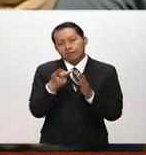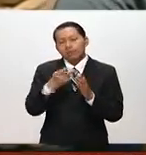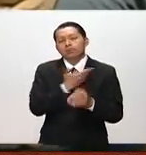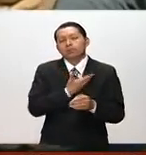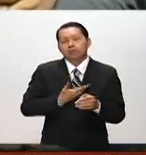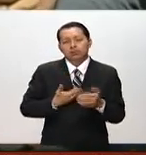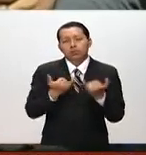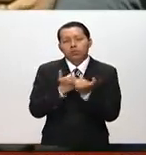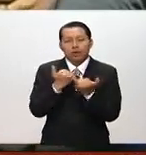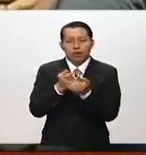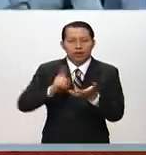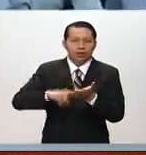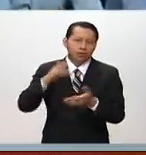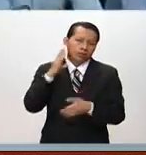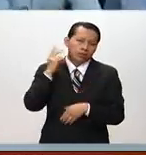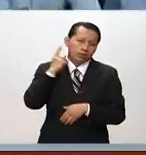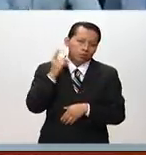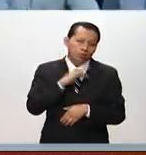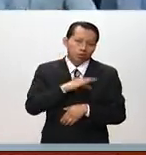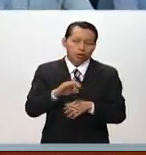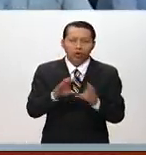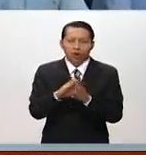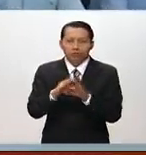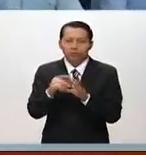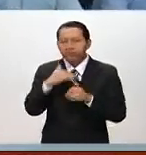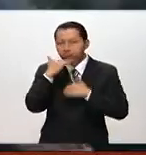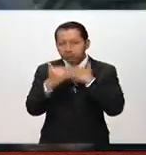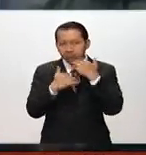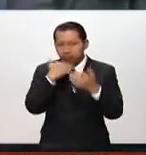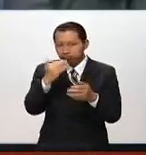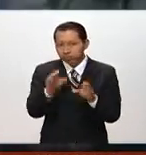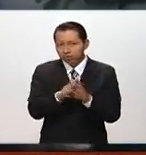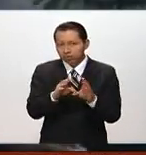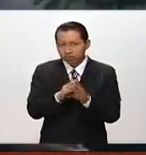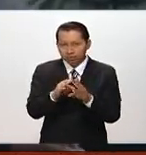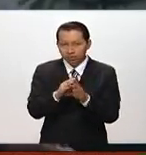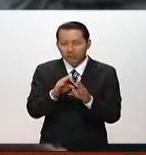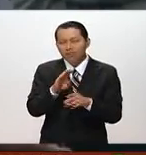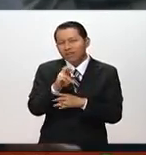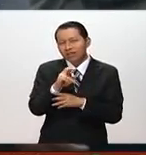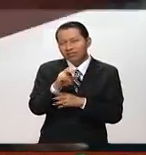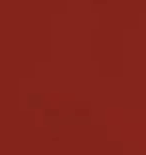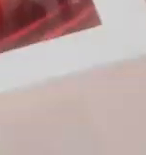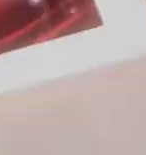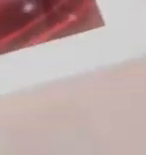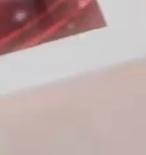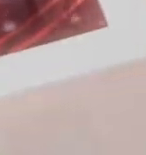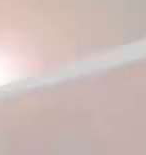en el Congreso para investigar el caso de financiamiento ilegal al PP, mejor conocido como el caso Bárcenas.